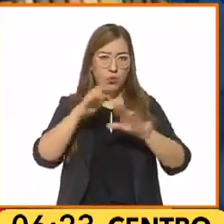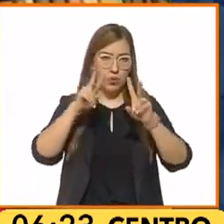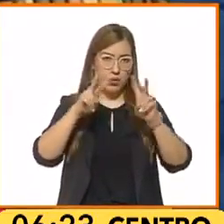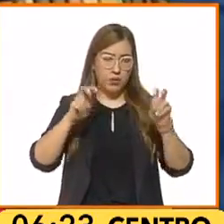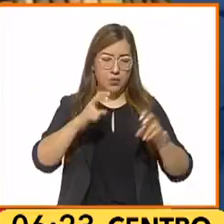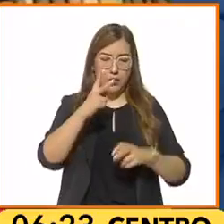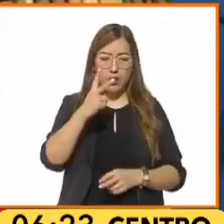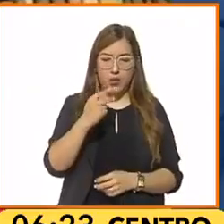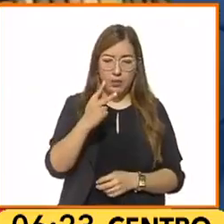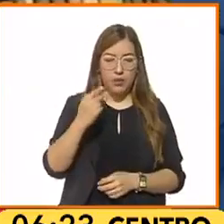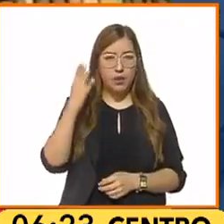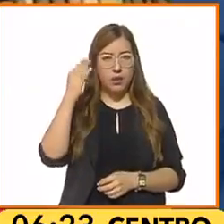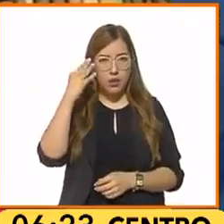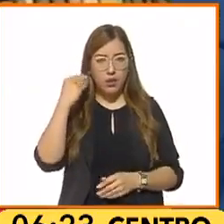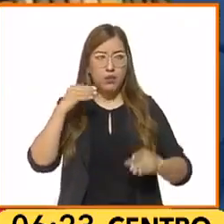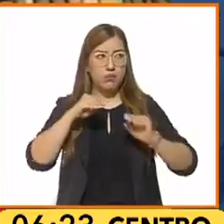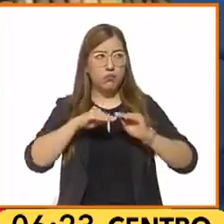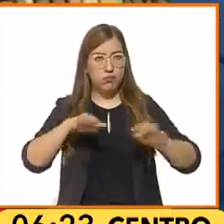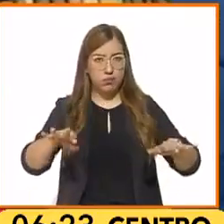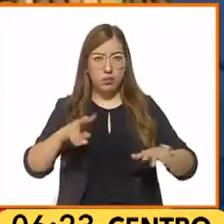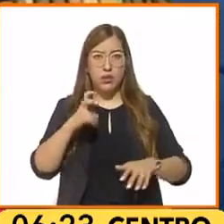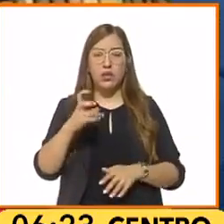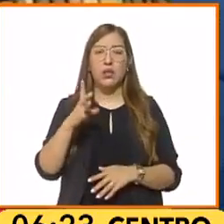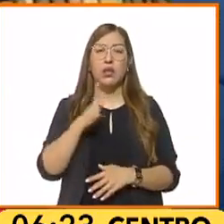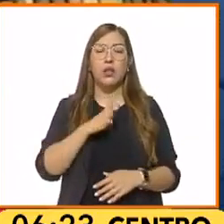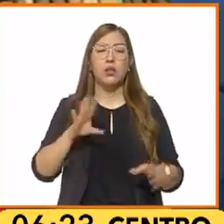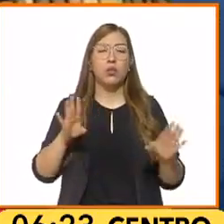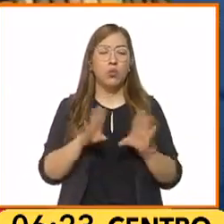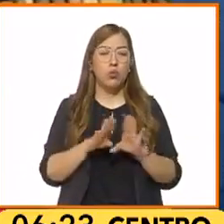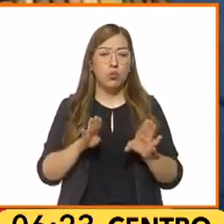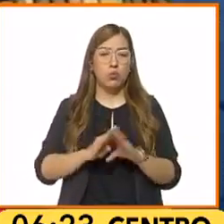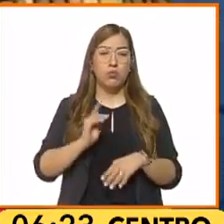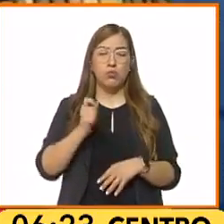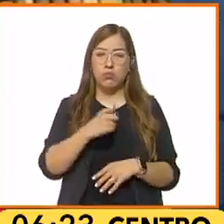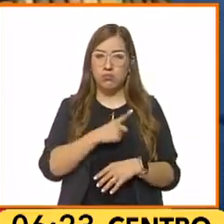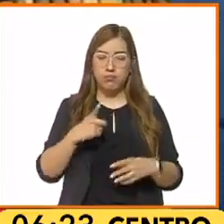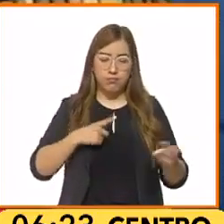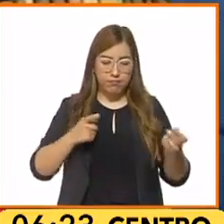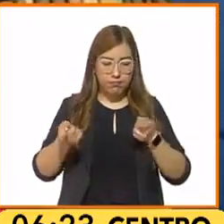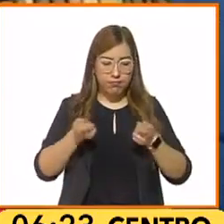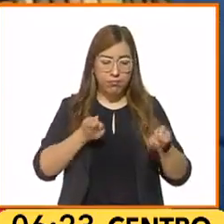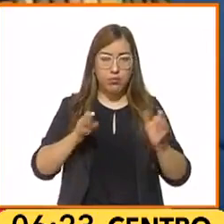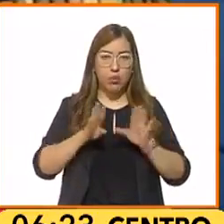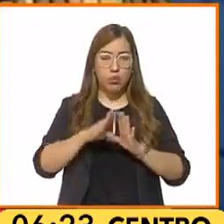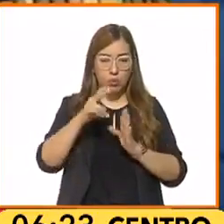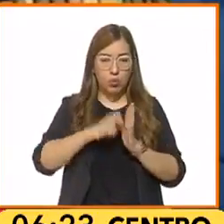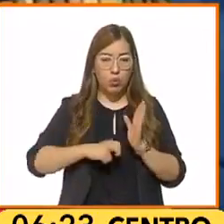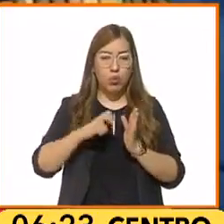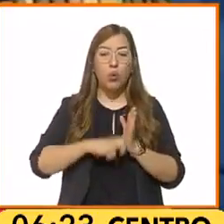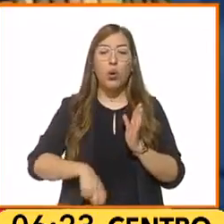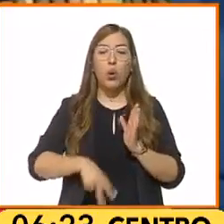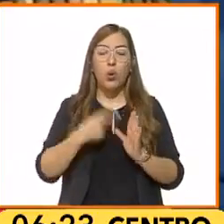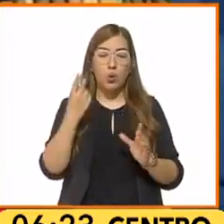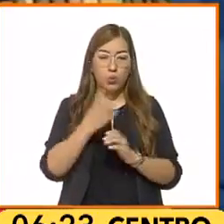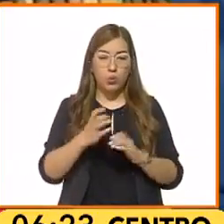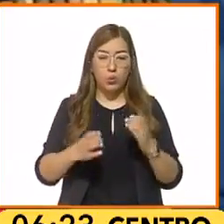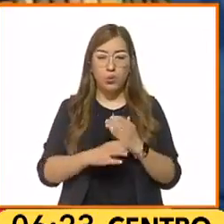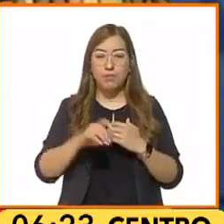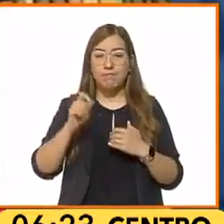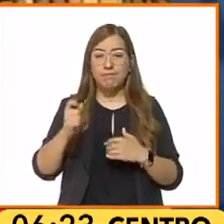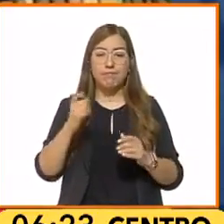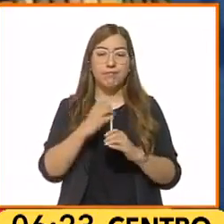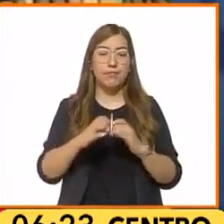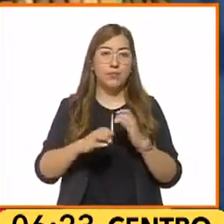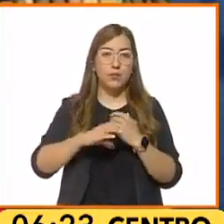radiodifusión disposiciones tendientes a regular la transmisión de contenidos de producción